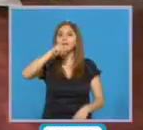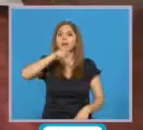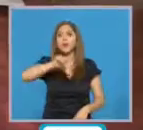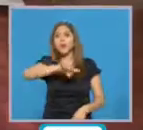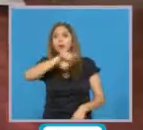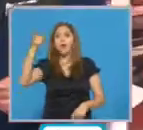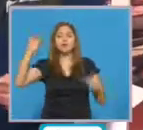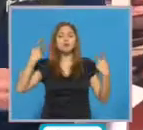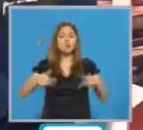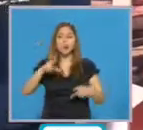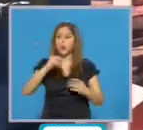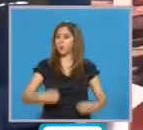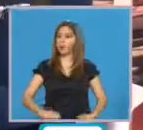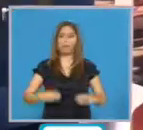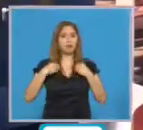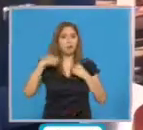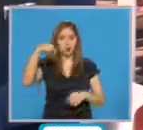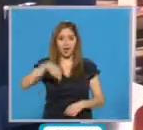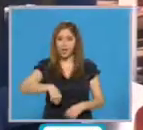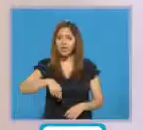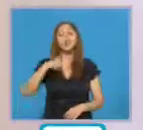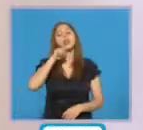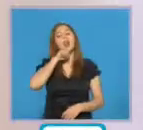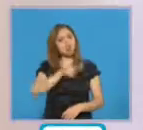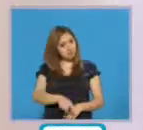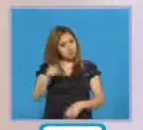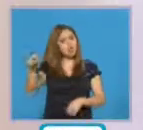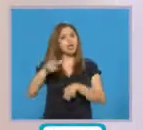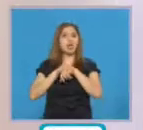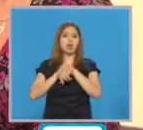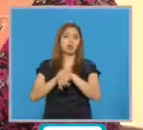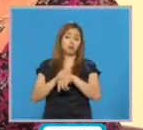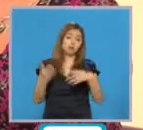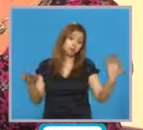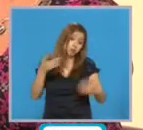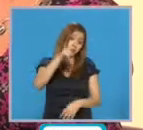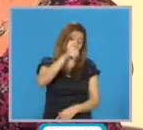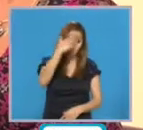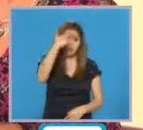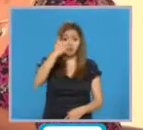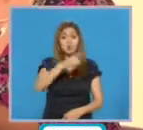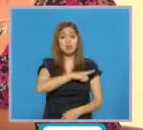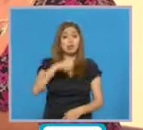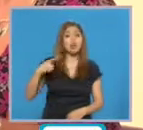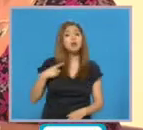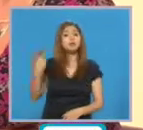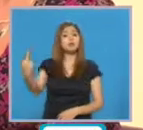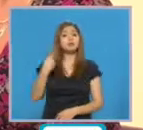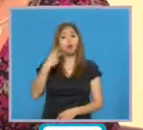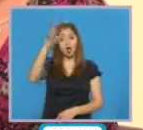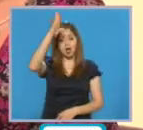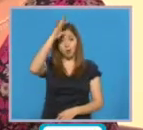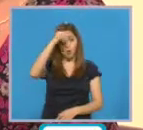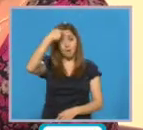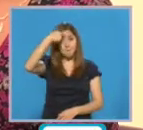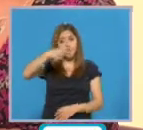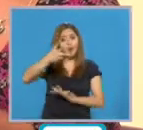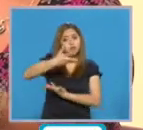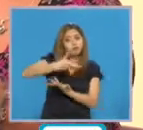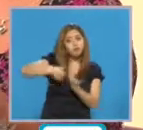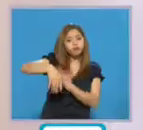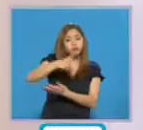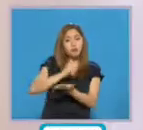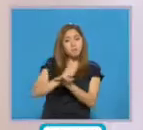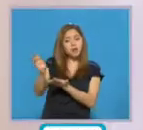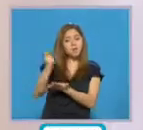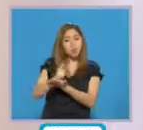aquí también, Sí, definitivamente. Claro. Sí, sí. Entonces también tienes toda la razón. Necesitas llevar las cosas muy al día para poder cobrar. Y si